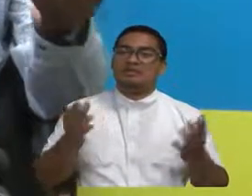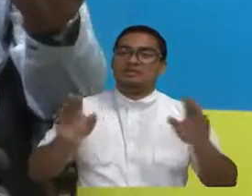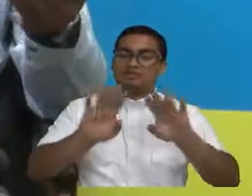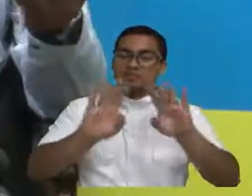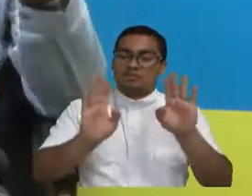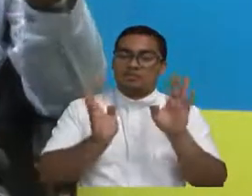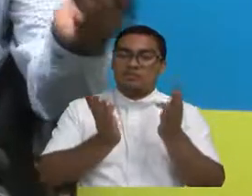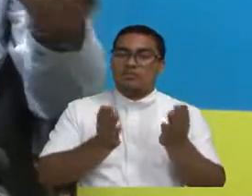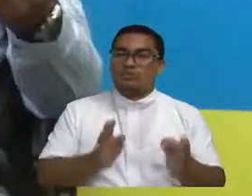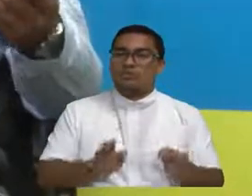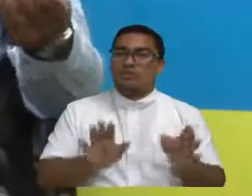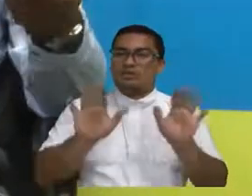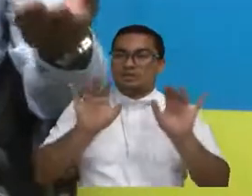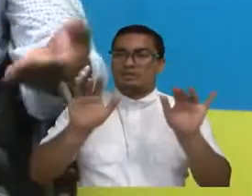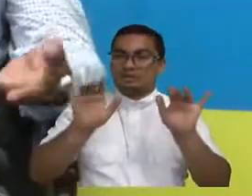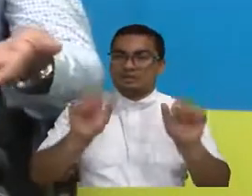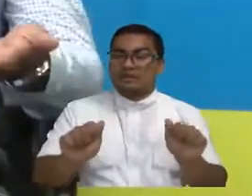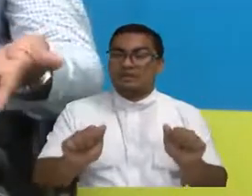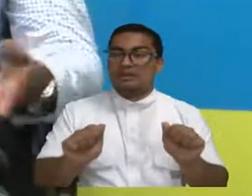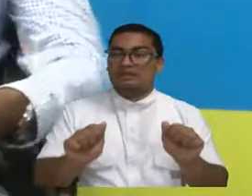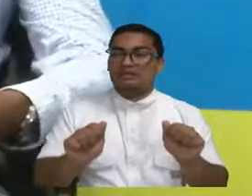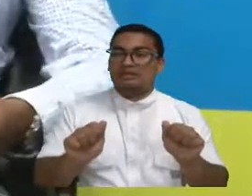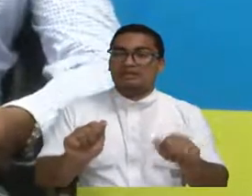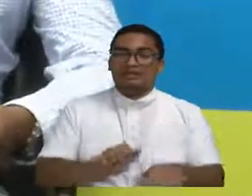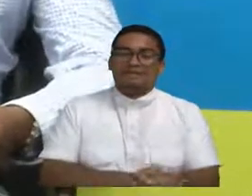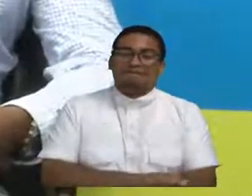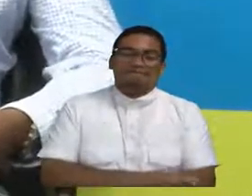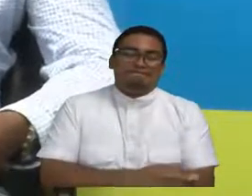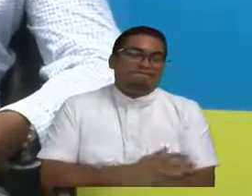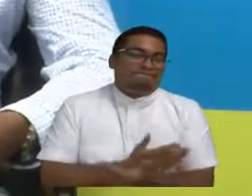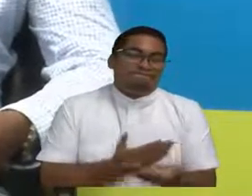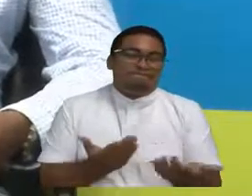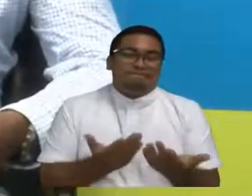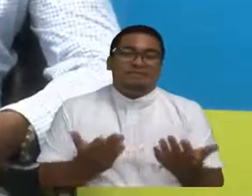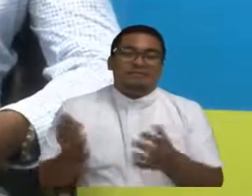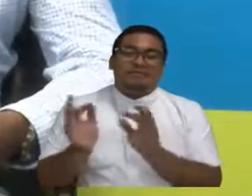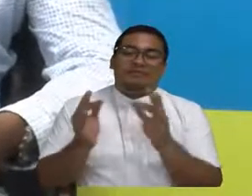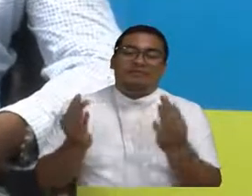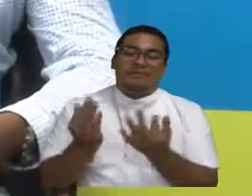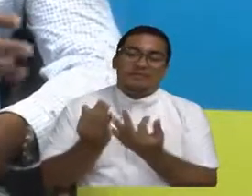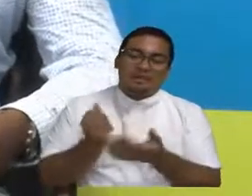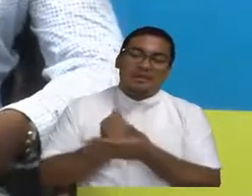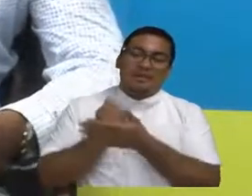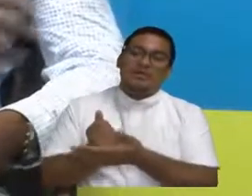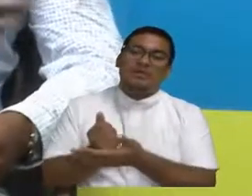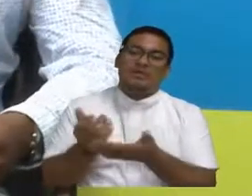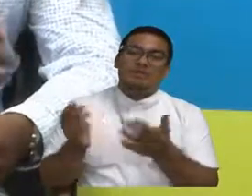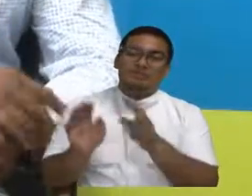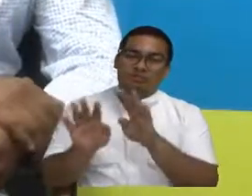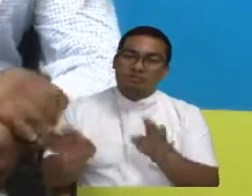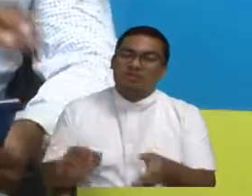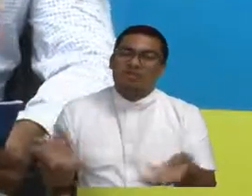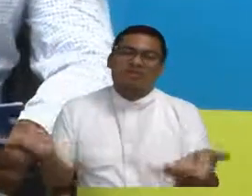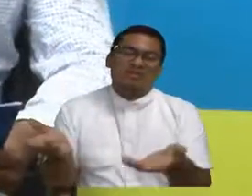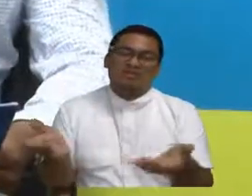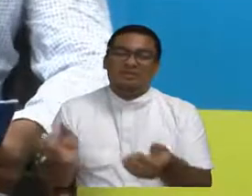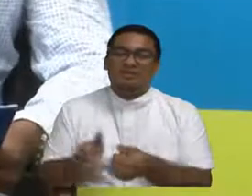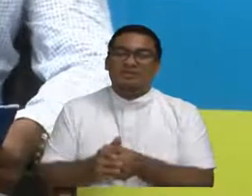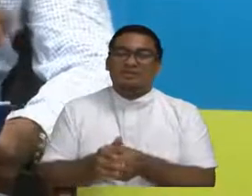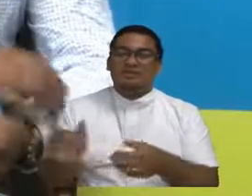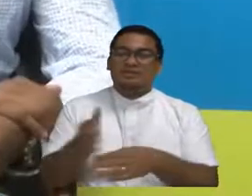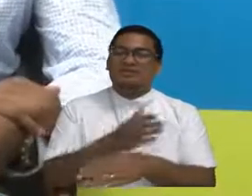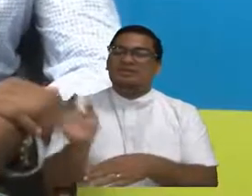que ya está viviendo los síntomas, ¿cómo la familia puede ayudar? ¿Hay formas, hay terapia, hay técnicas en que se